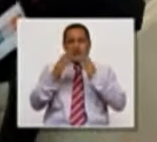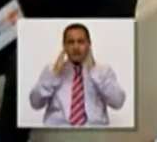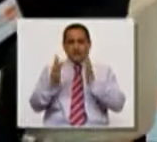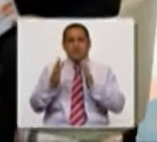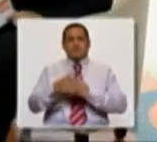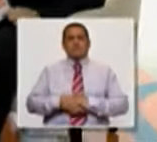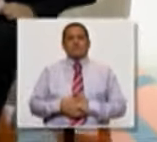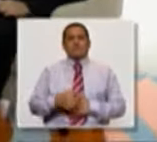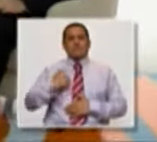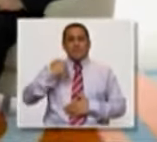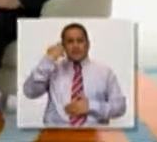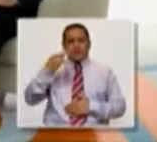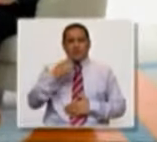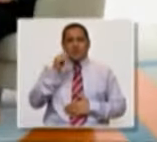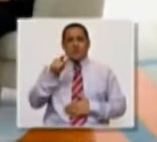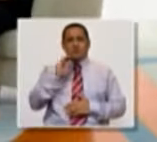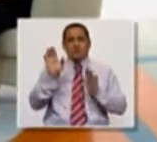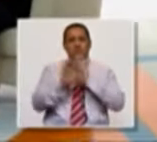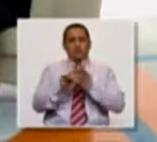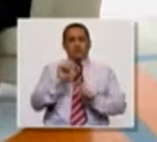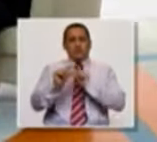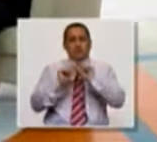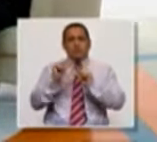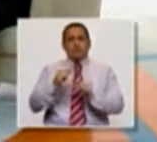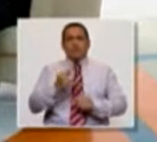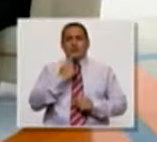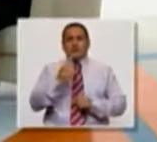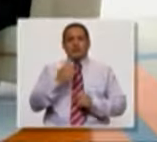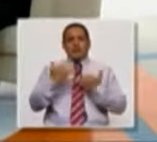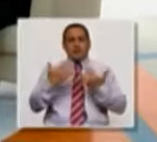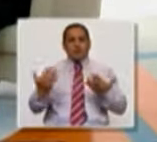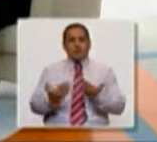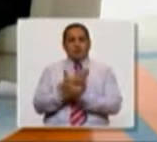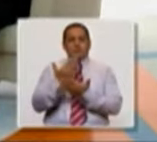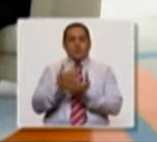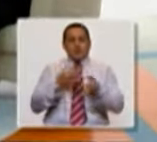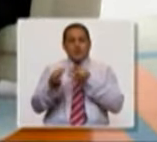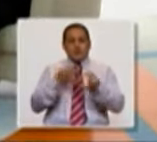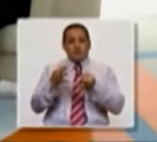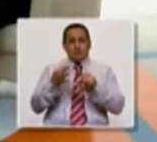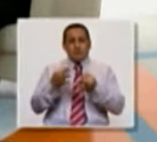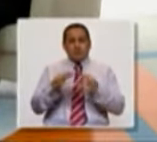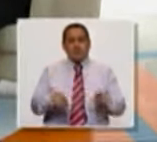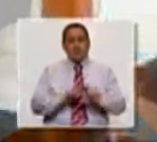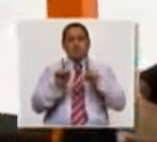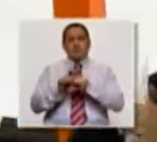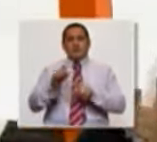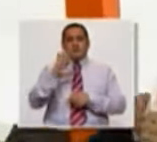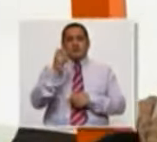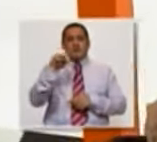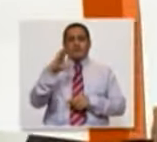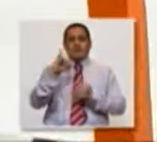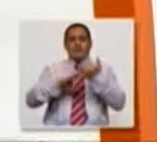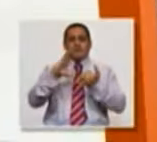¿no? Yo creo que en esa dirección lo que hace el precedente, en este caso, en el caso Francisca